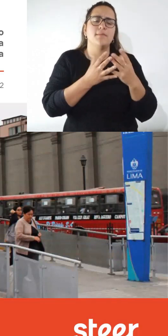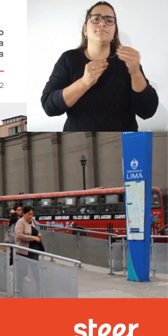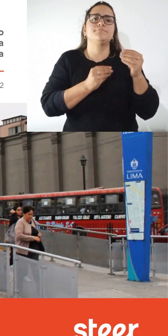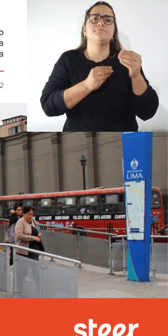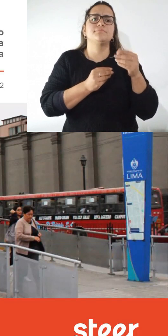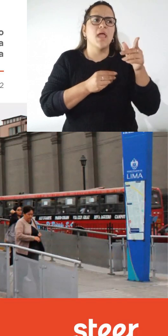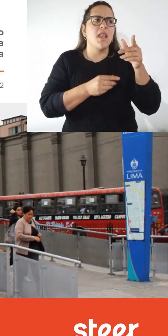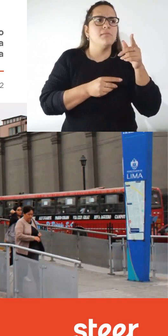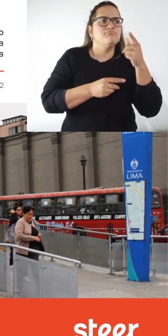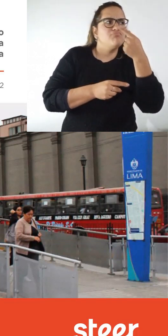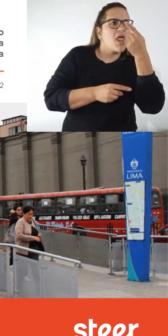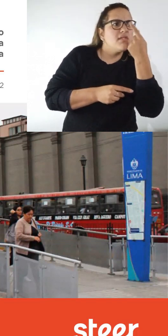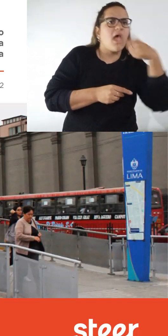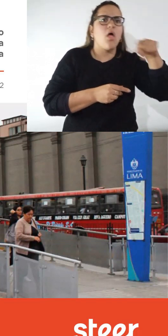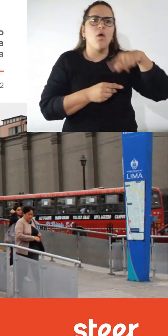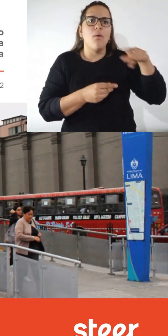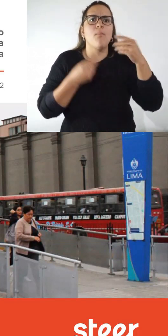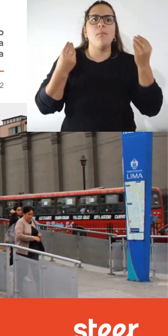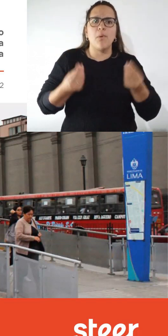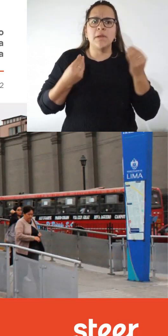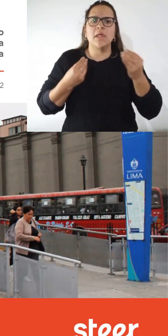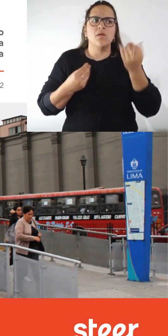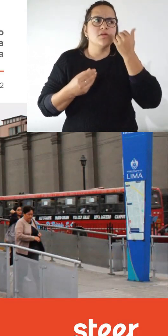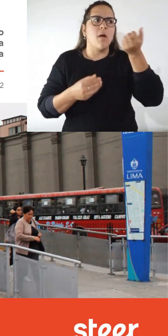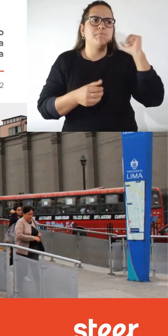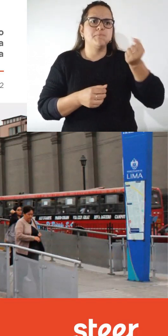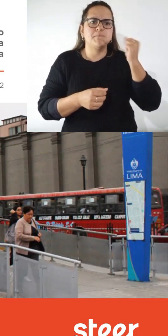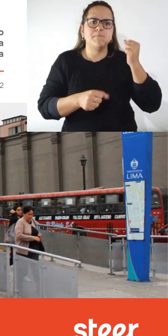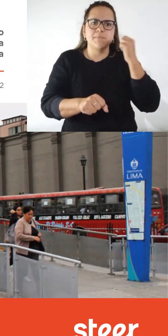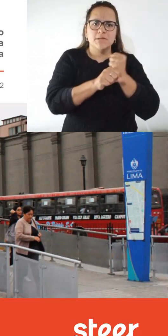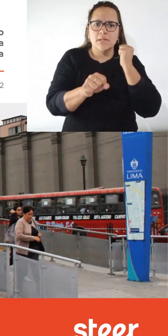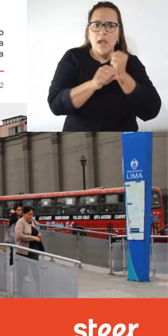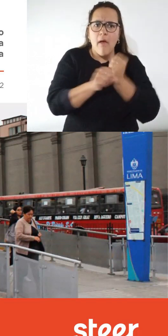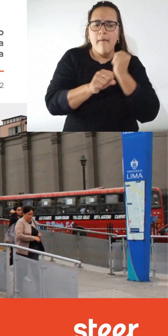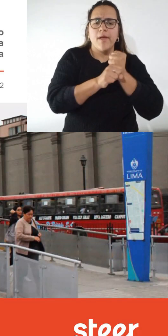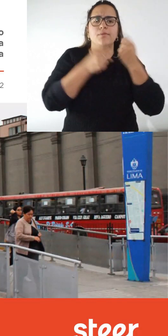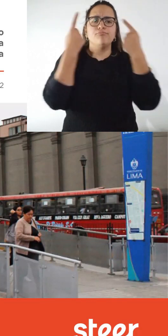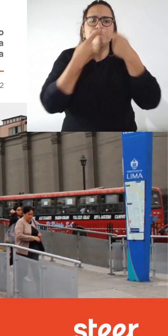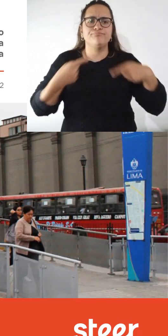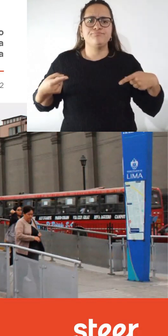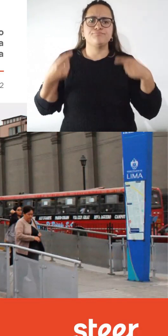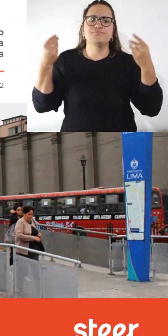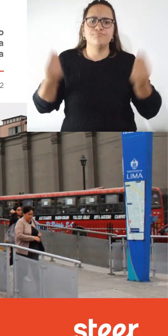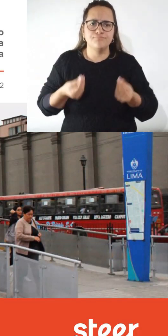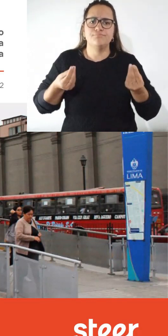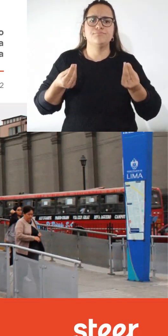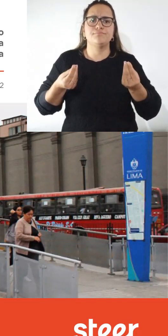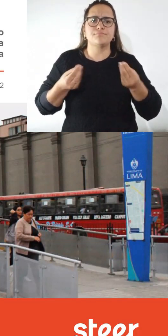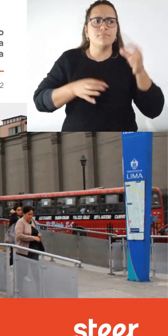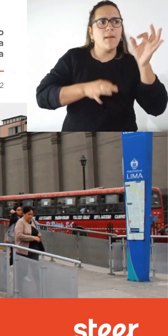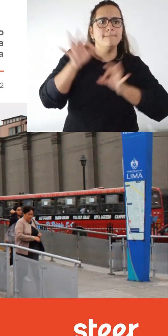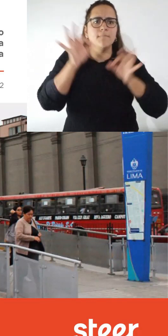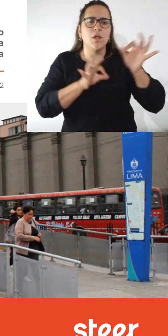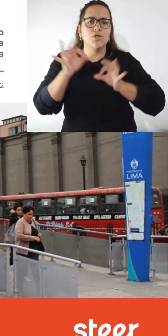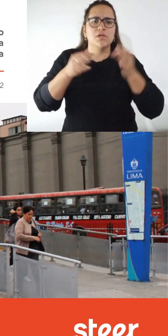nuestro cliente y el interés surgió principalmente porque ellos ya venían trabajando una serie de